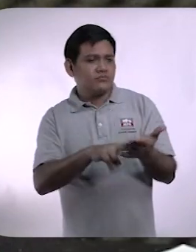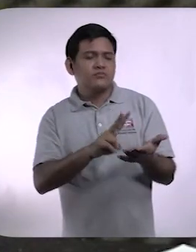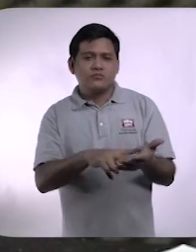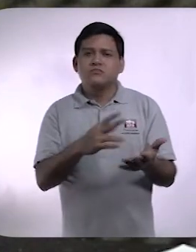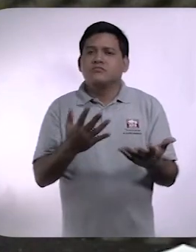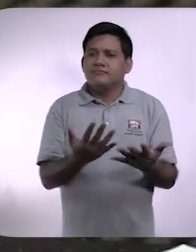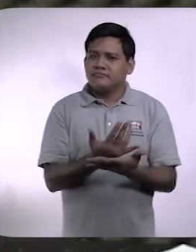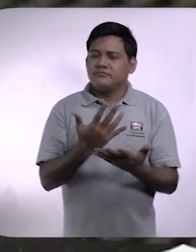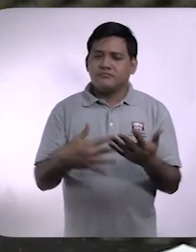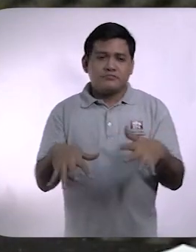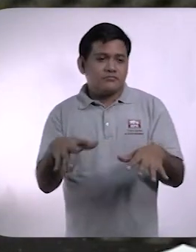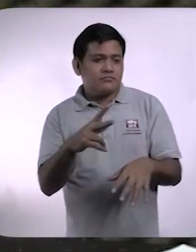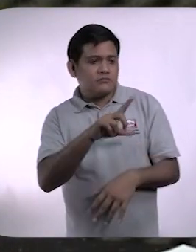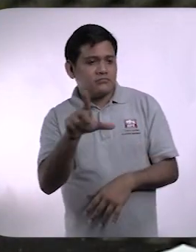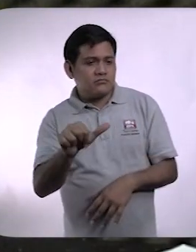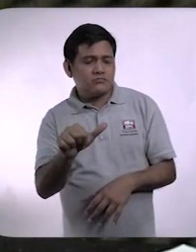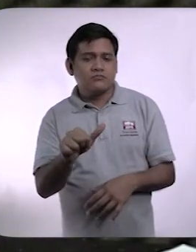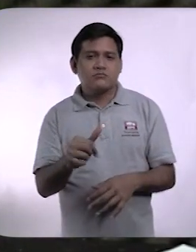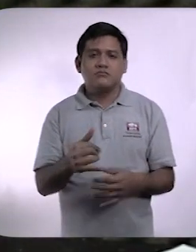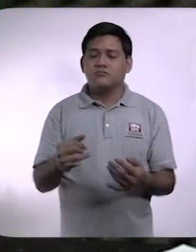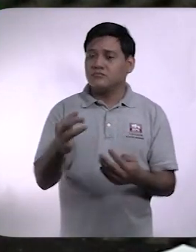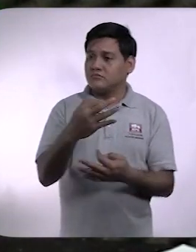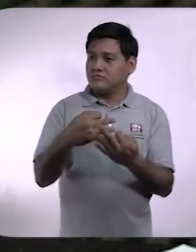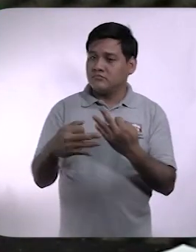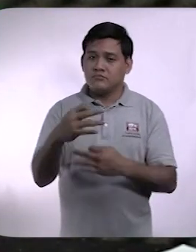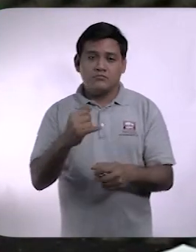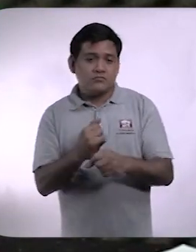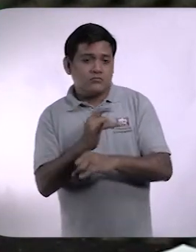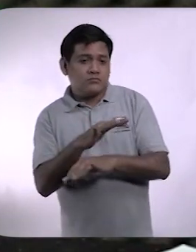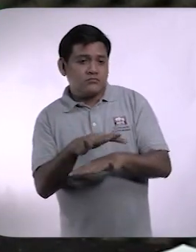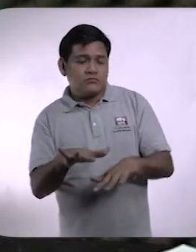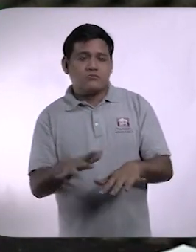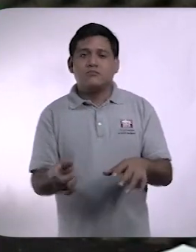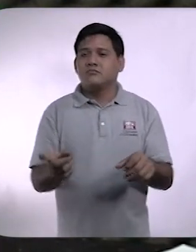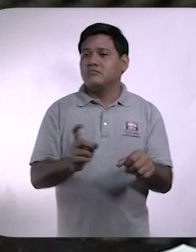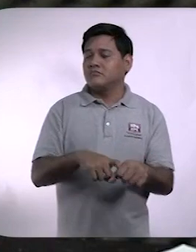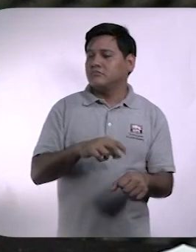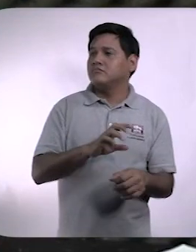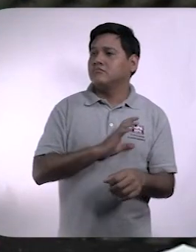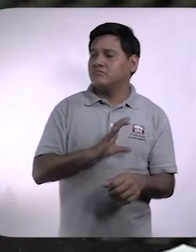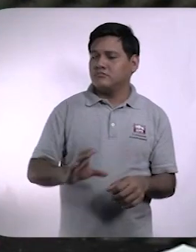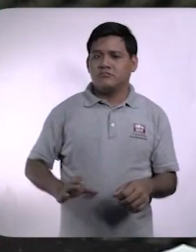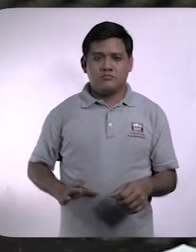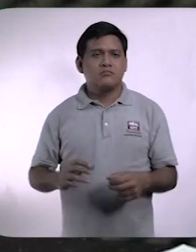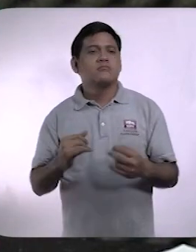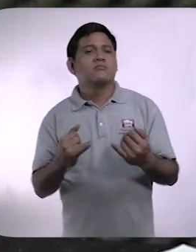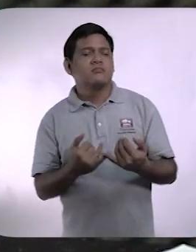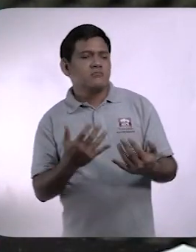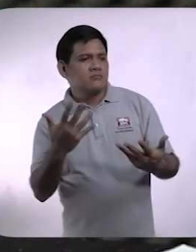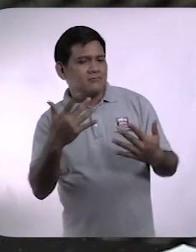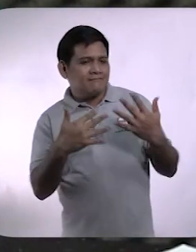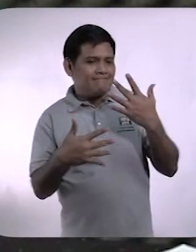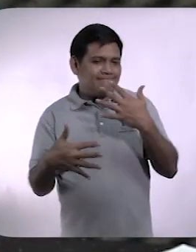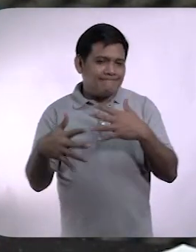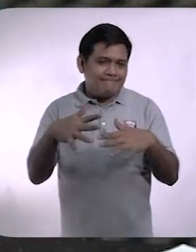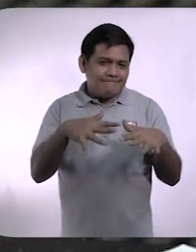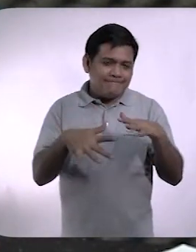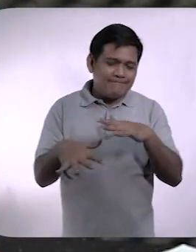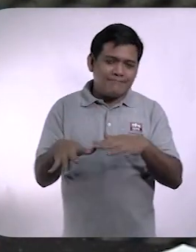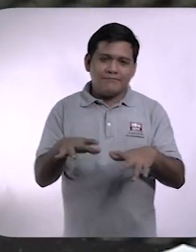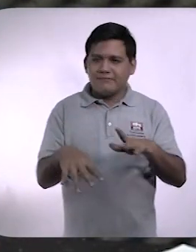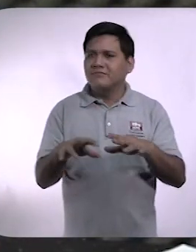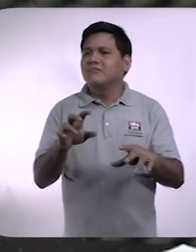y posteriormente, con toda la información del registro de candidaturas, es que se va alimentando